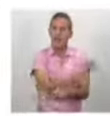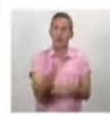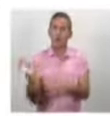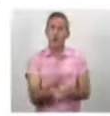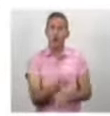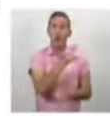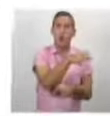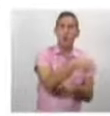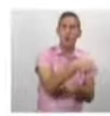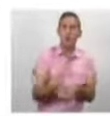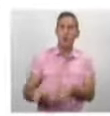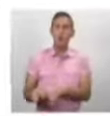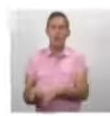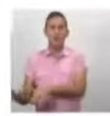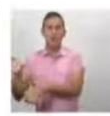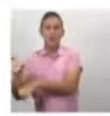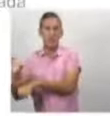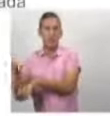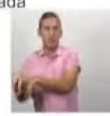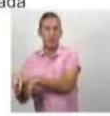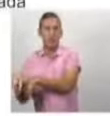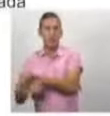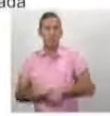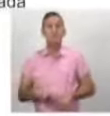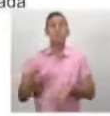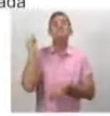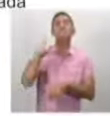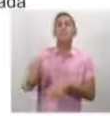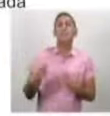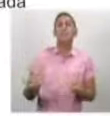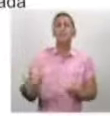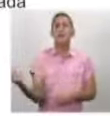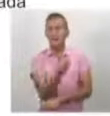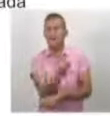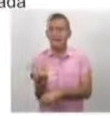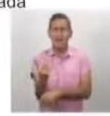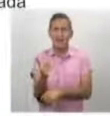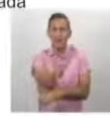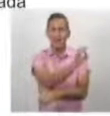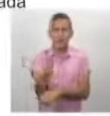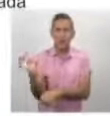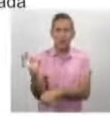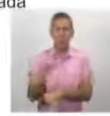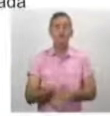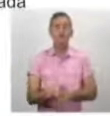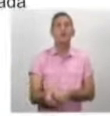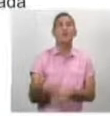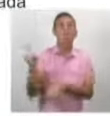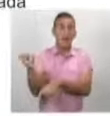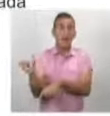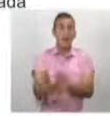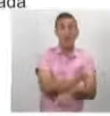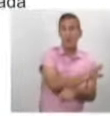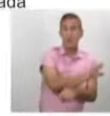la procariota y a la eucariota? Y es que las dos células, la